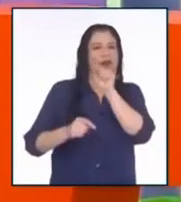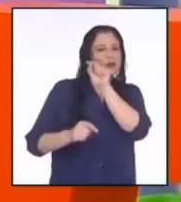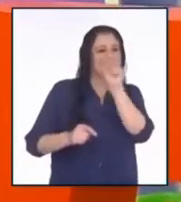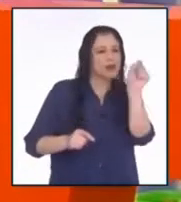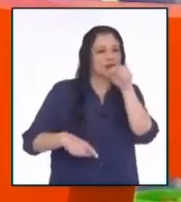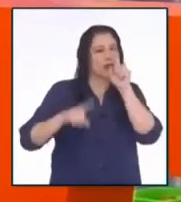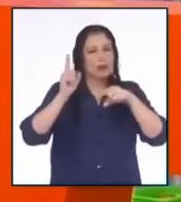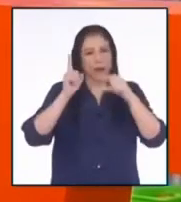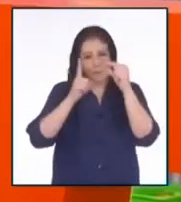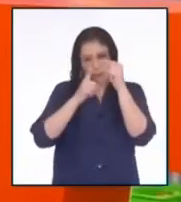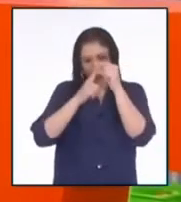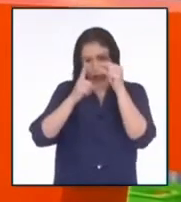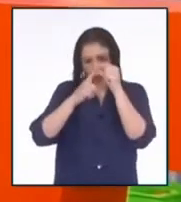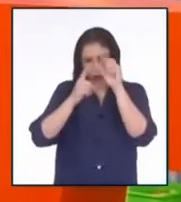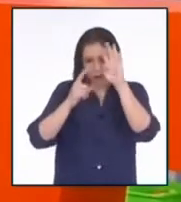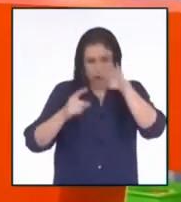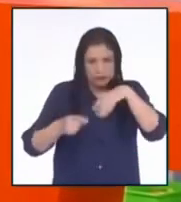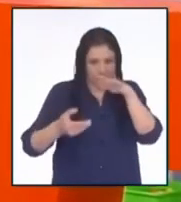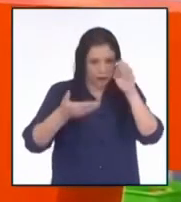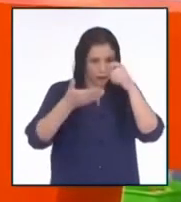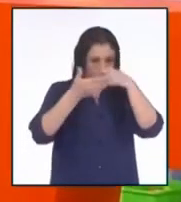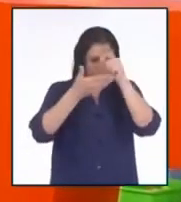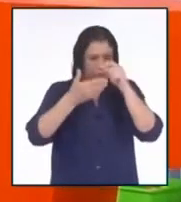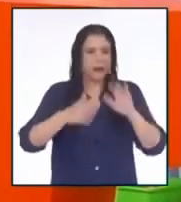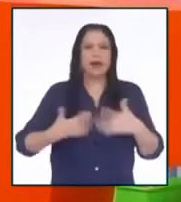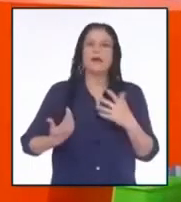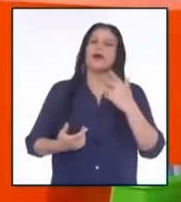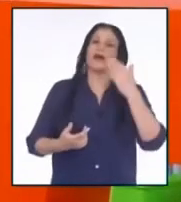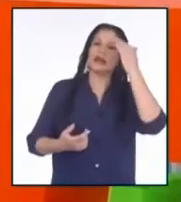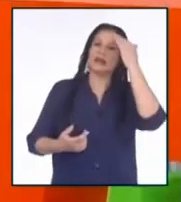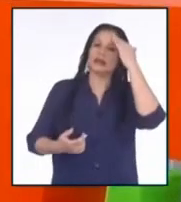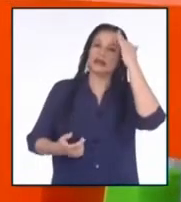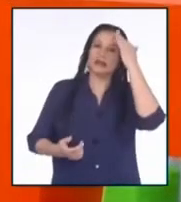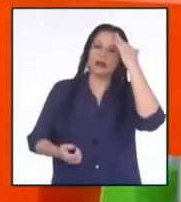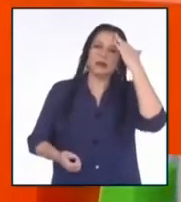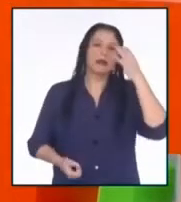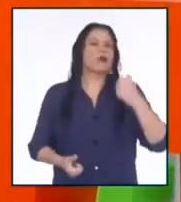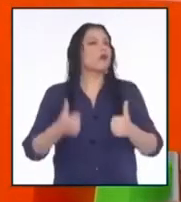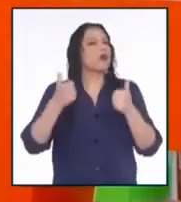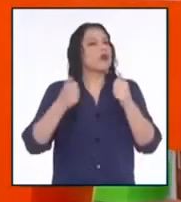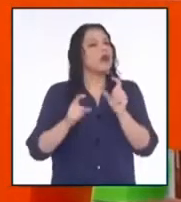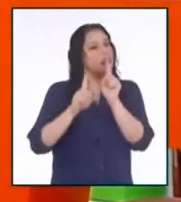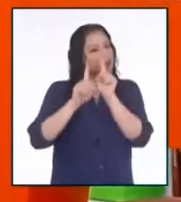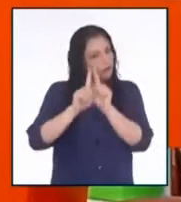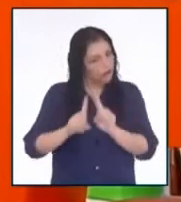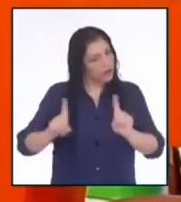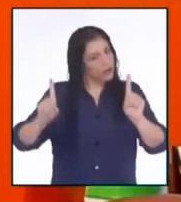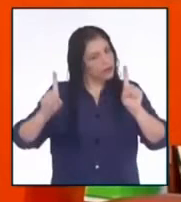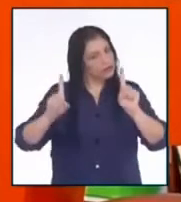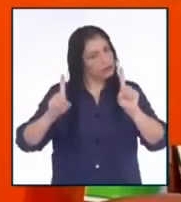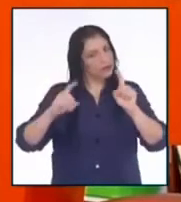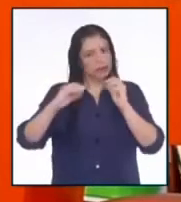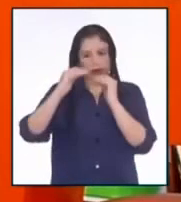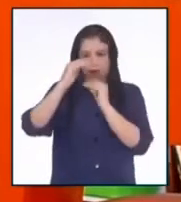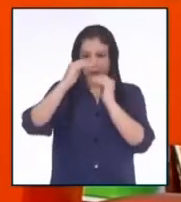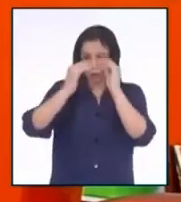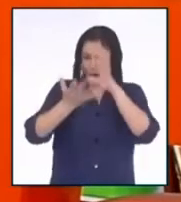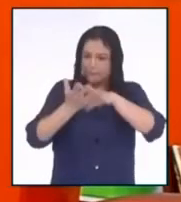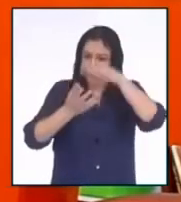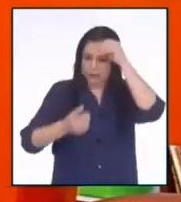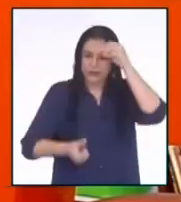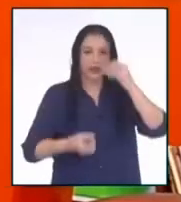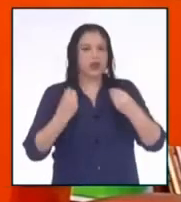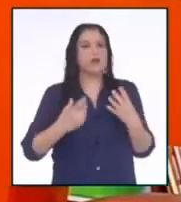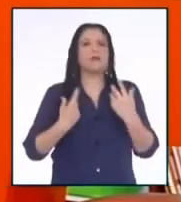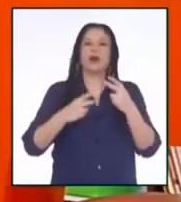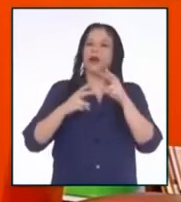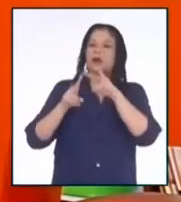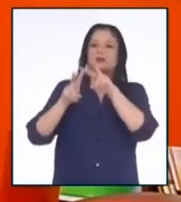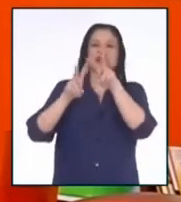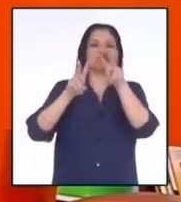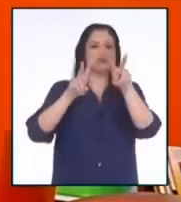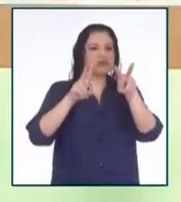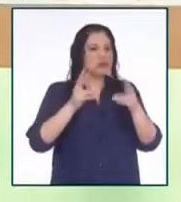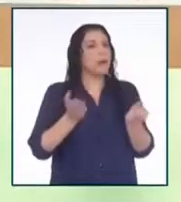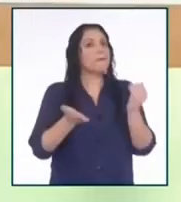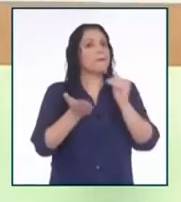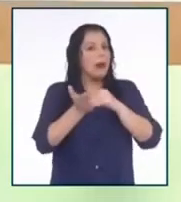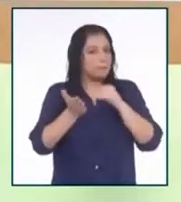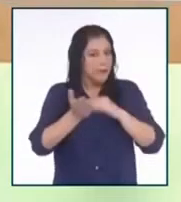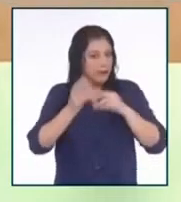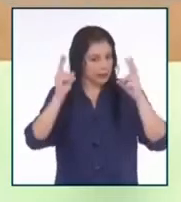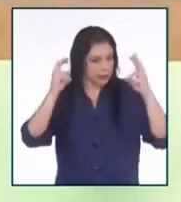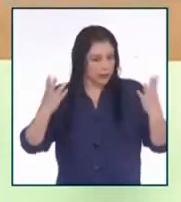algunas palabras de la rúbrica para poder darme cuenta de las diferencias entre los niveles de logro y así tener una visión mucho más amplia del